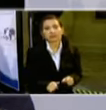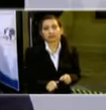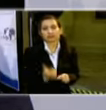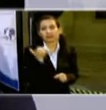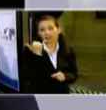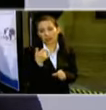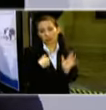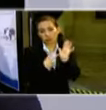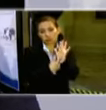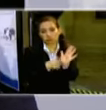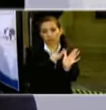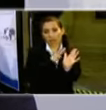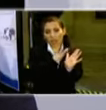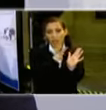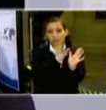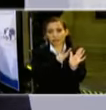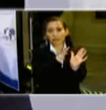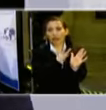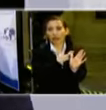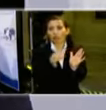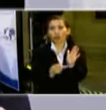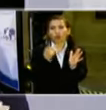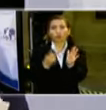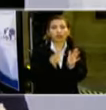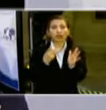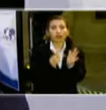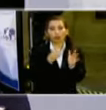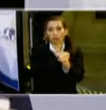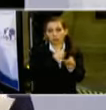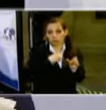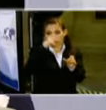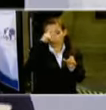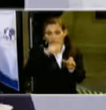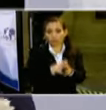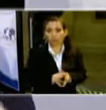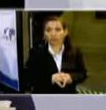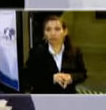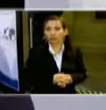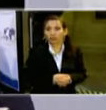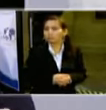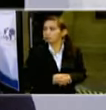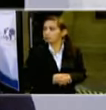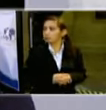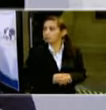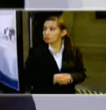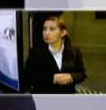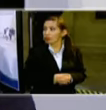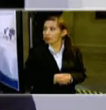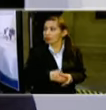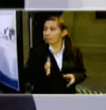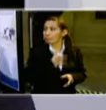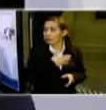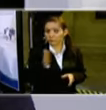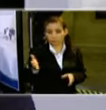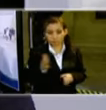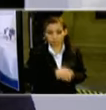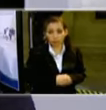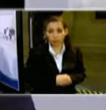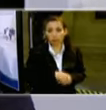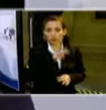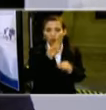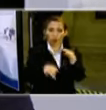como muestra de esta renovación del compromiso de México. Bien, no obstante